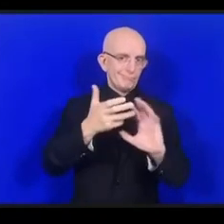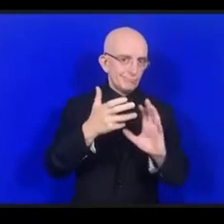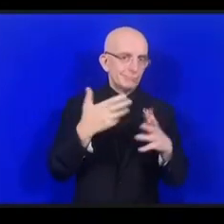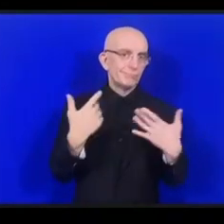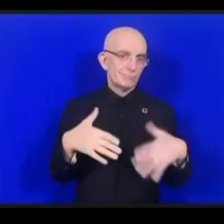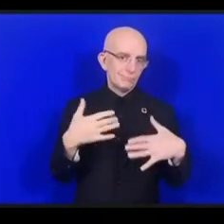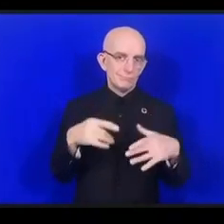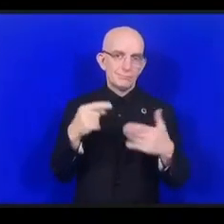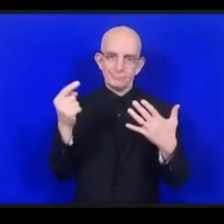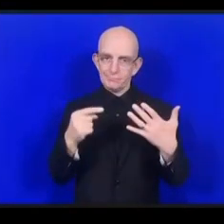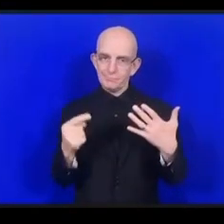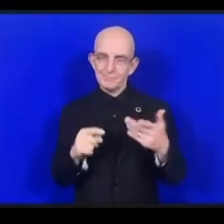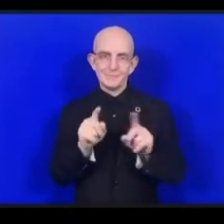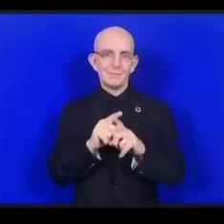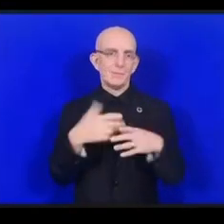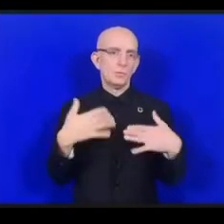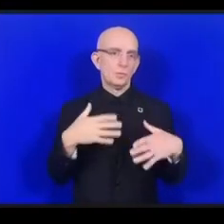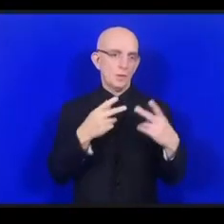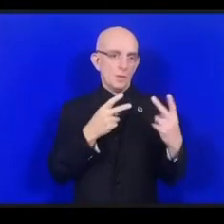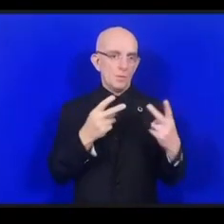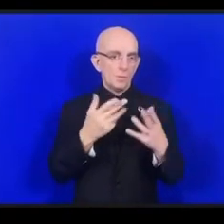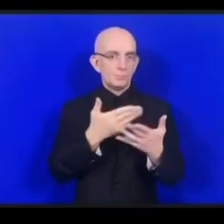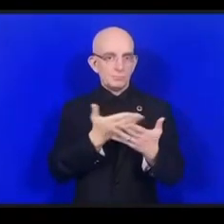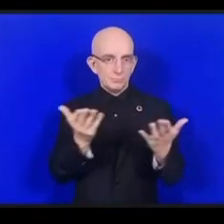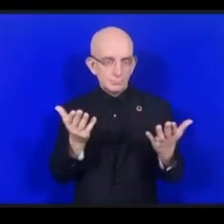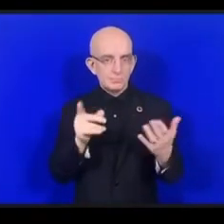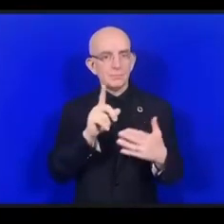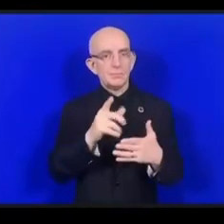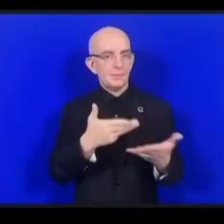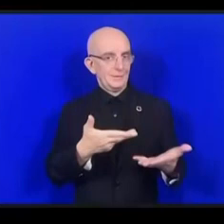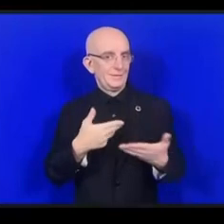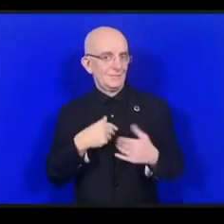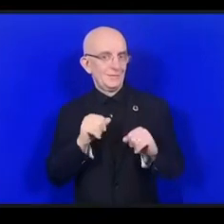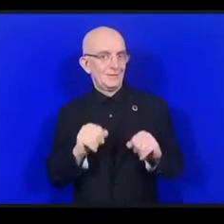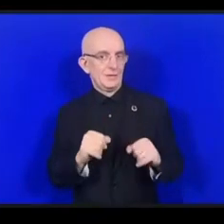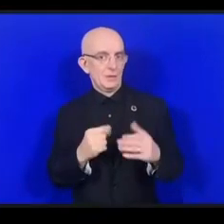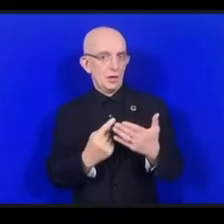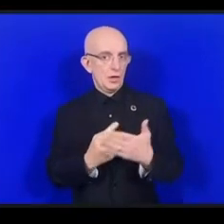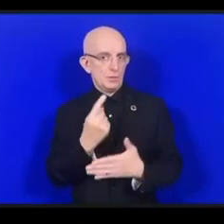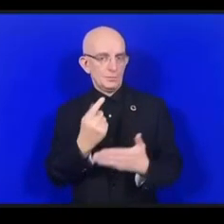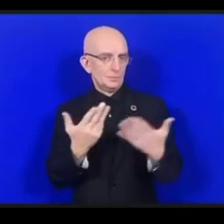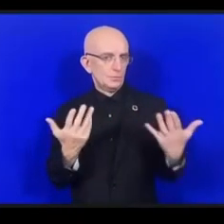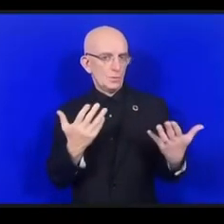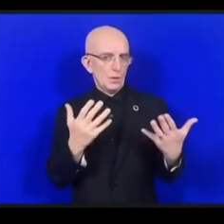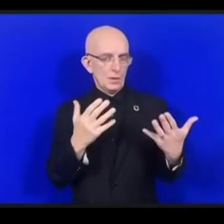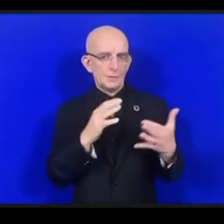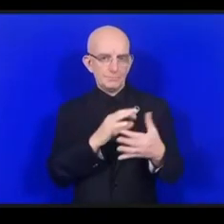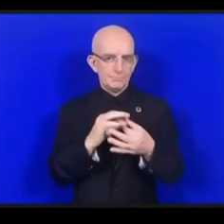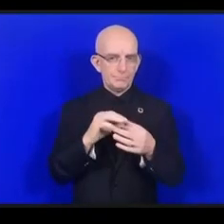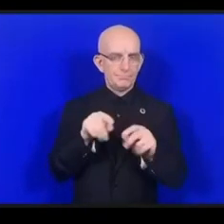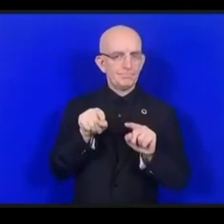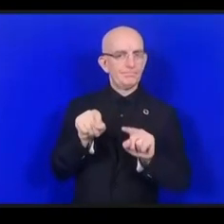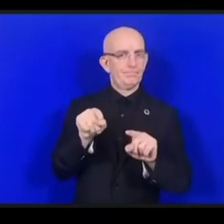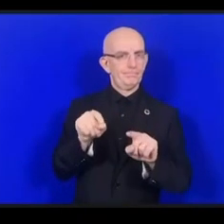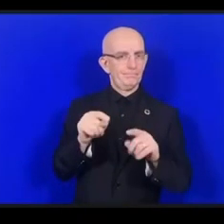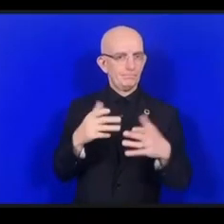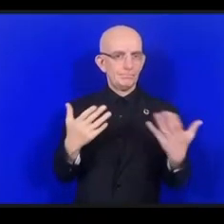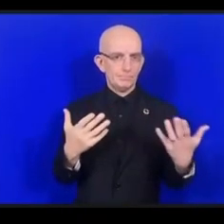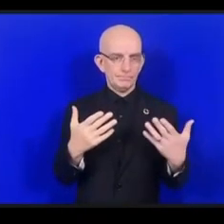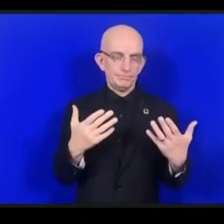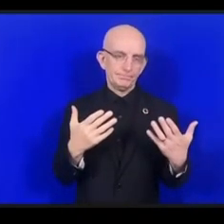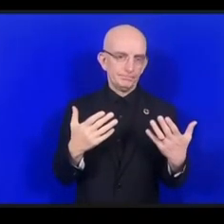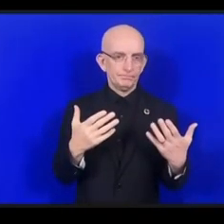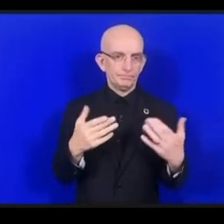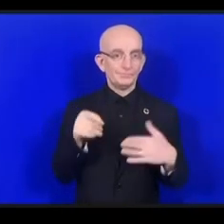otras y Esto me da la oportunidad de referirme por un lado al comentario general número 25